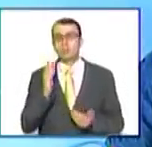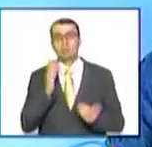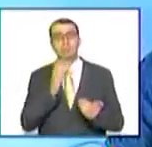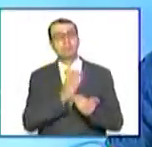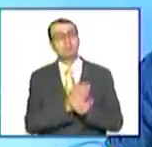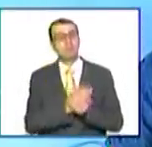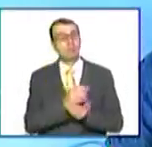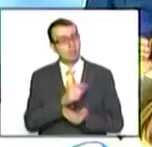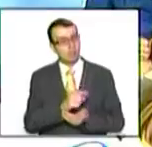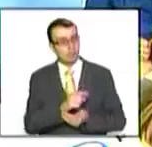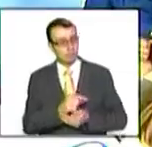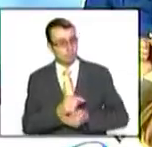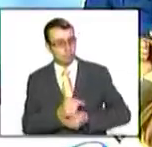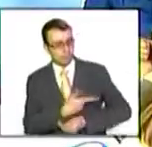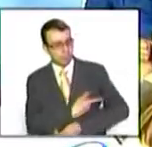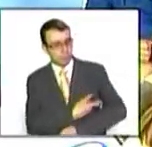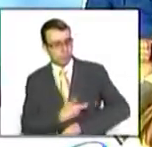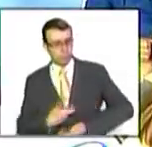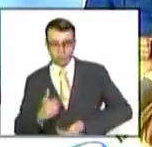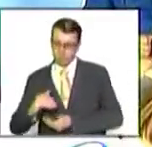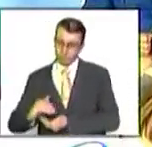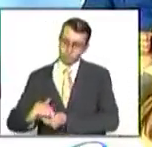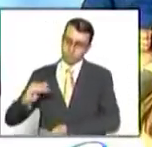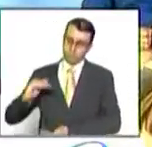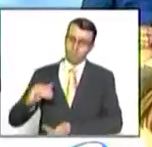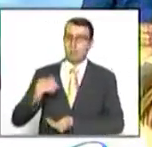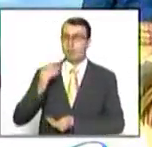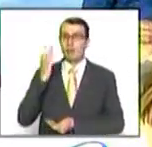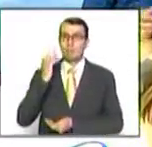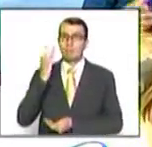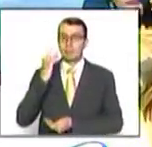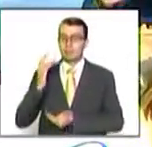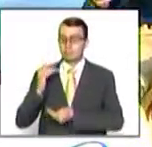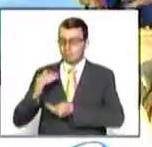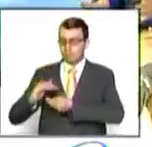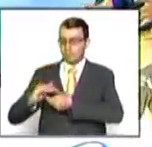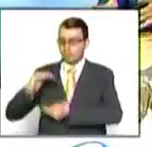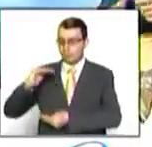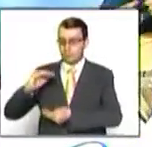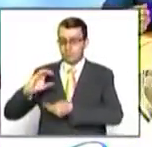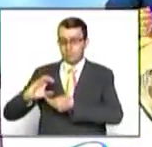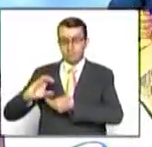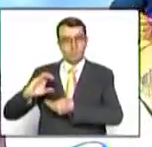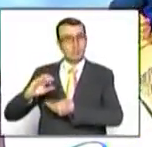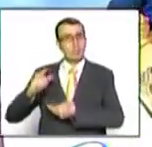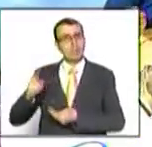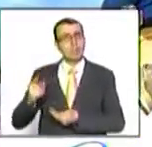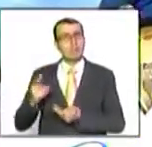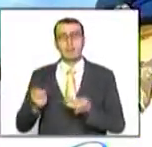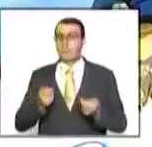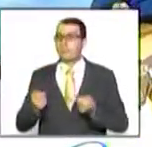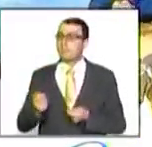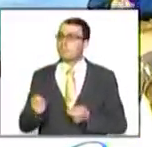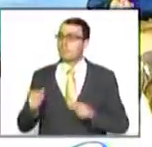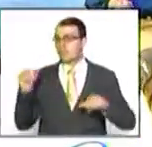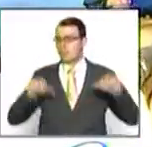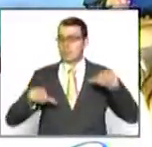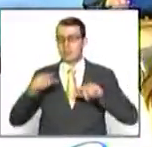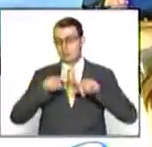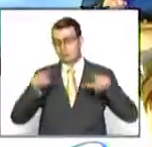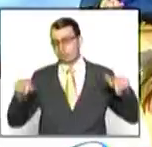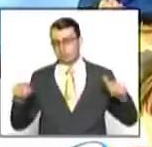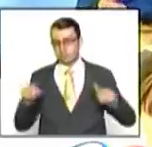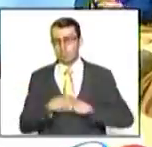el procedimiento de plasma rico en plaqueta con ozono, porque va al laboratorio, se le saca la sangre y todo lo que se